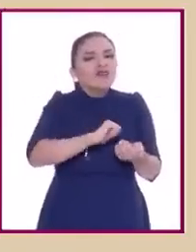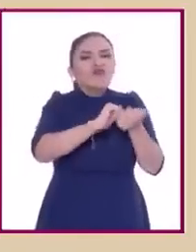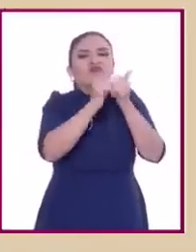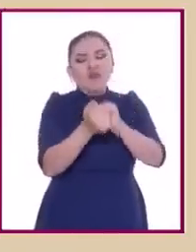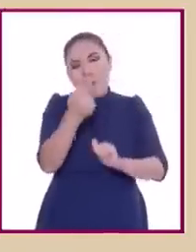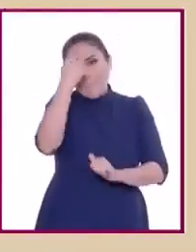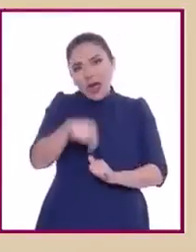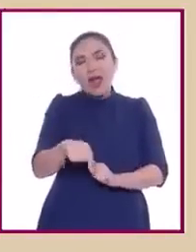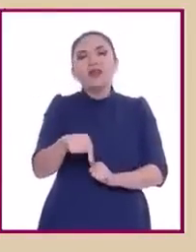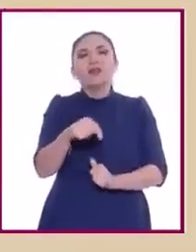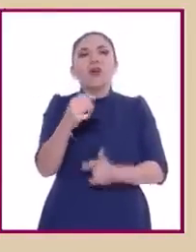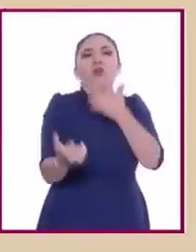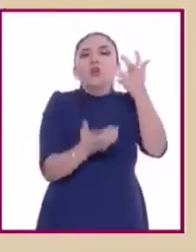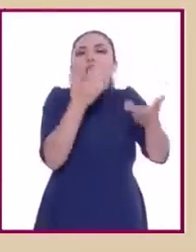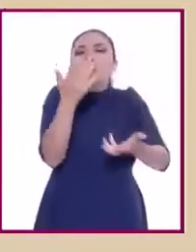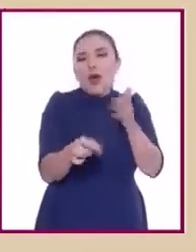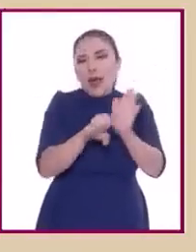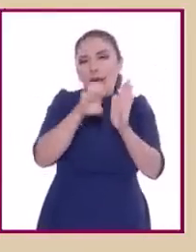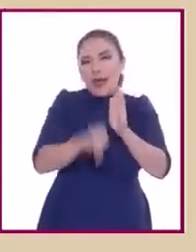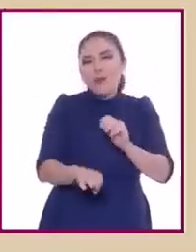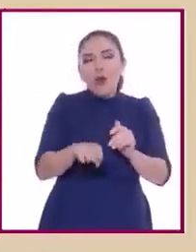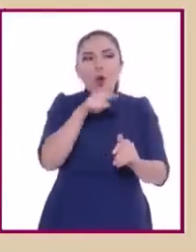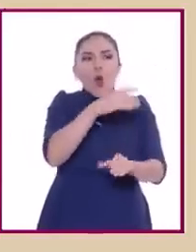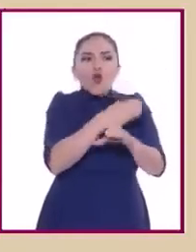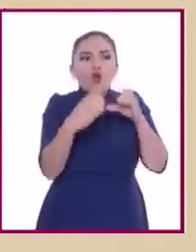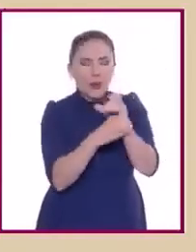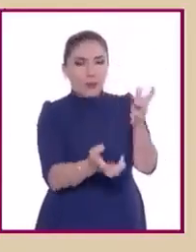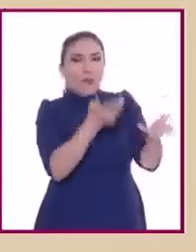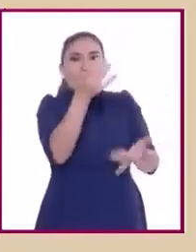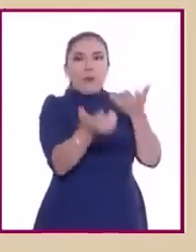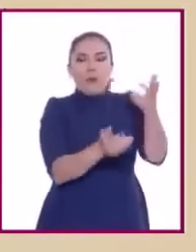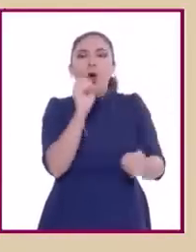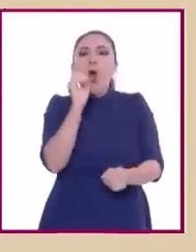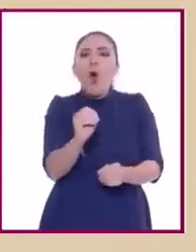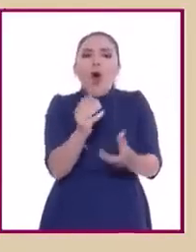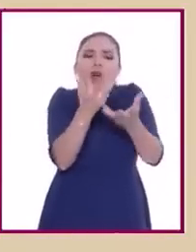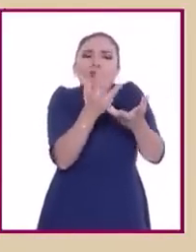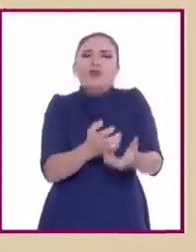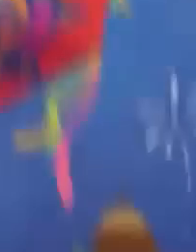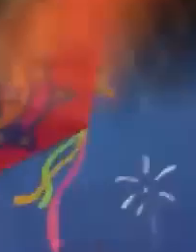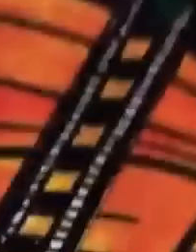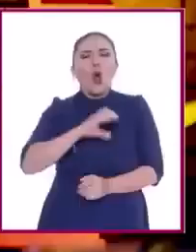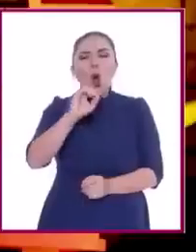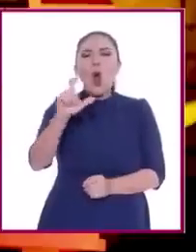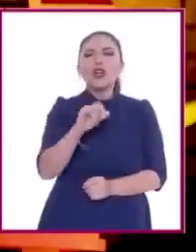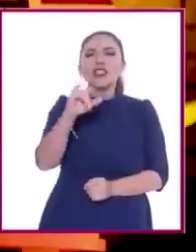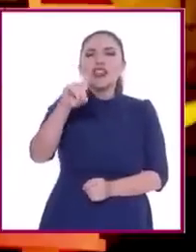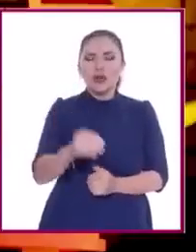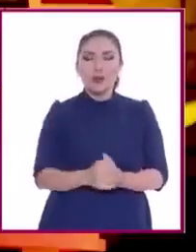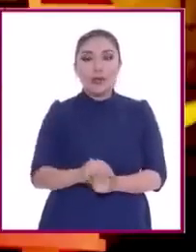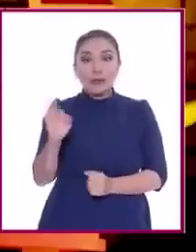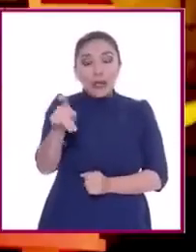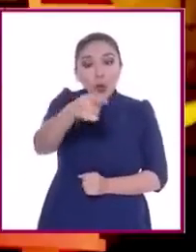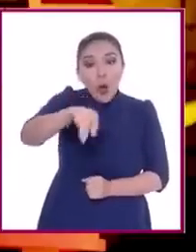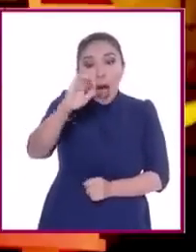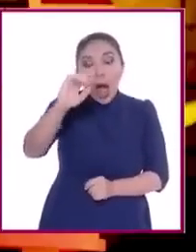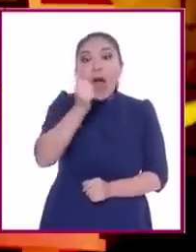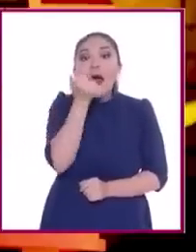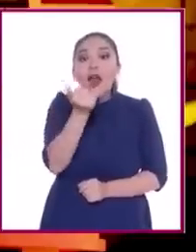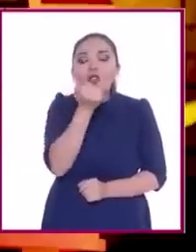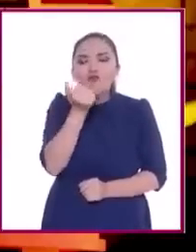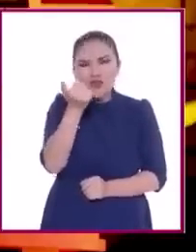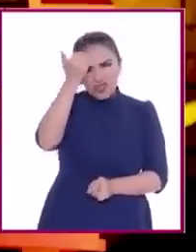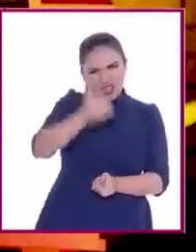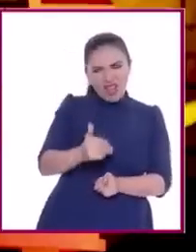sí provoca reacciones como la combustión en este caso que algo se queme o bien que algo se oxide Entonces si el estudiante sabe